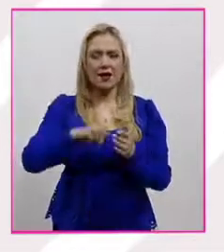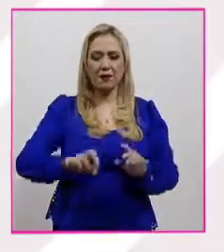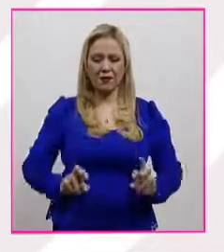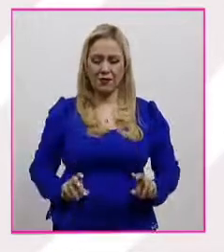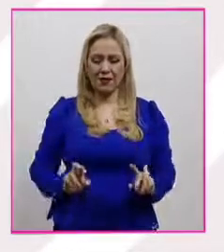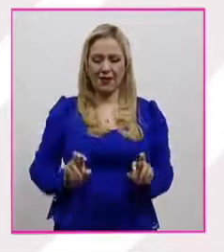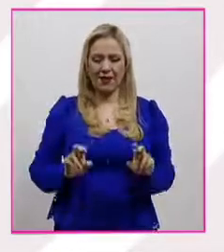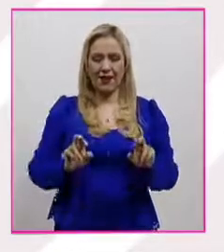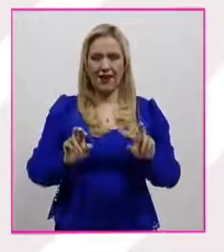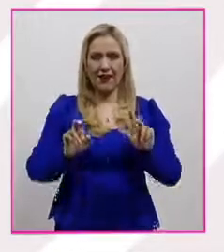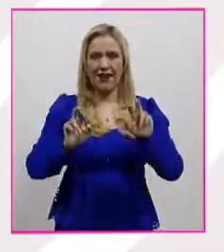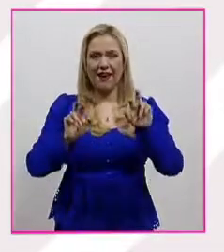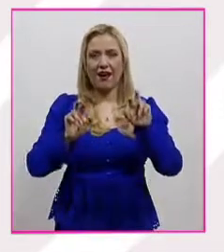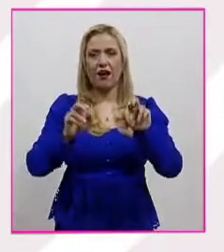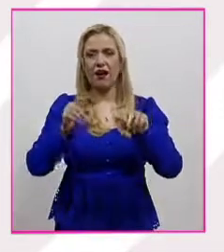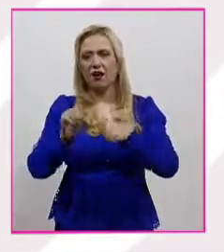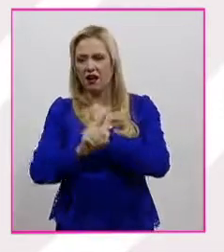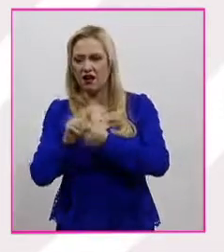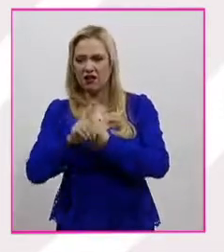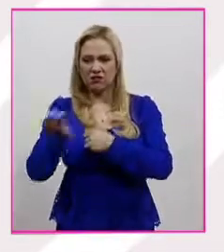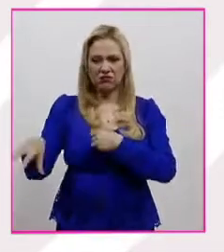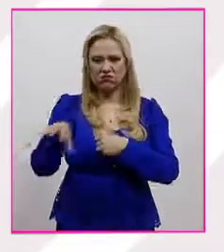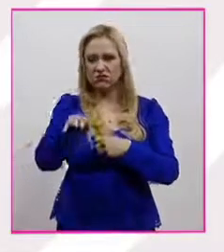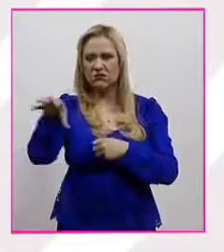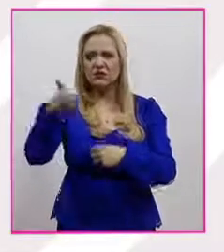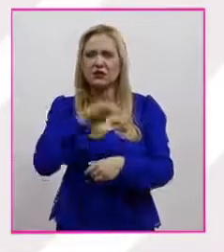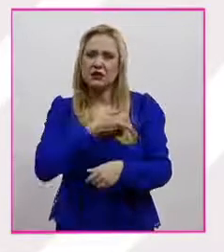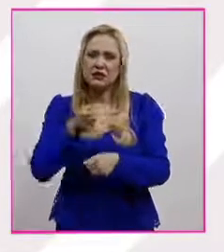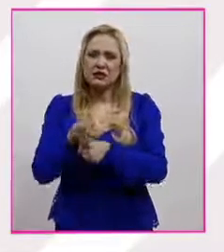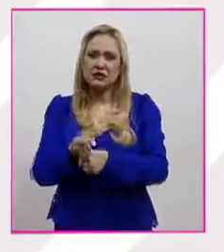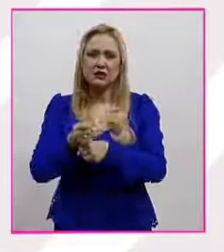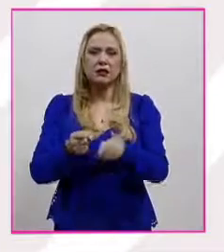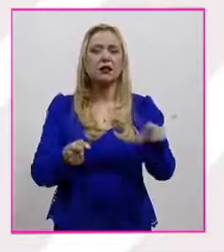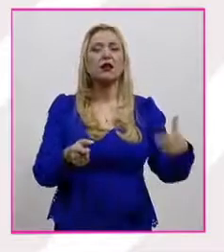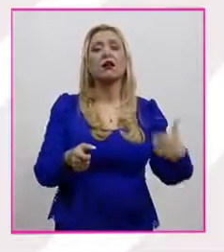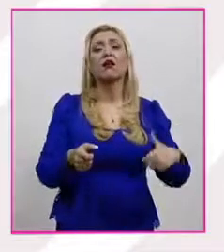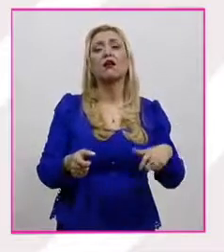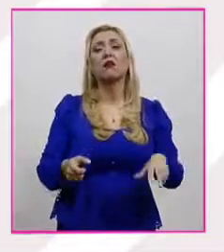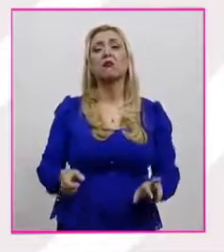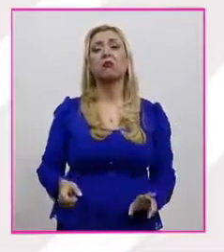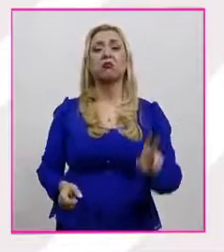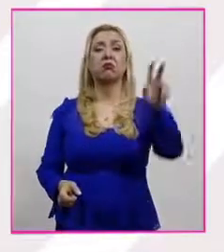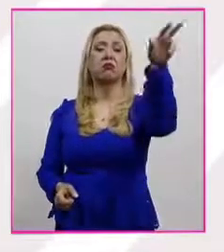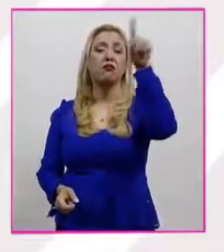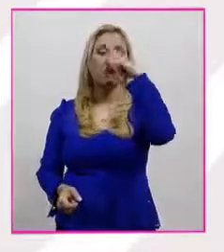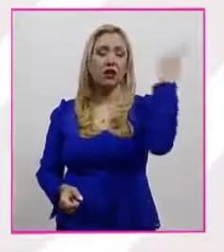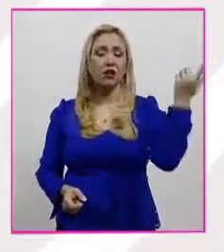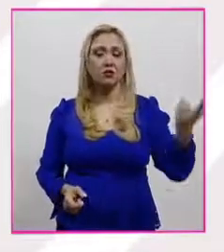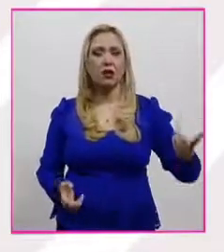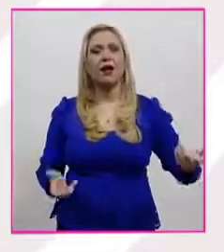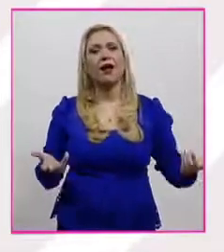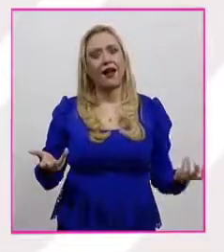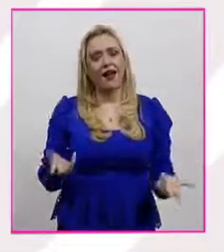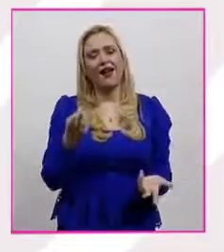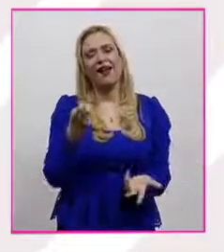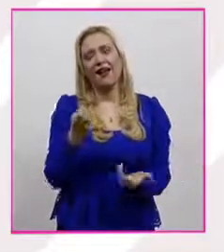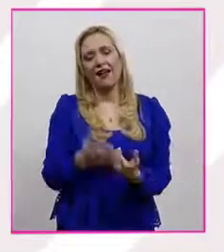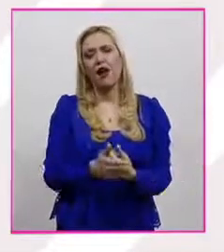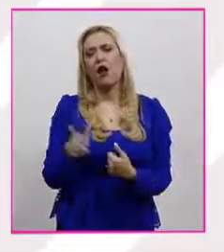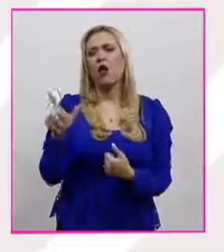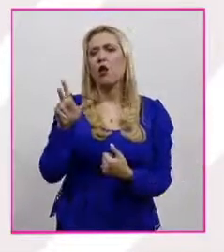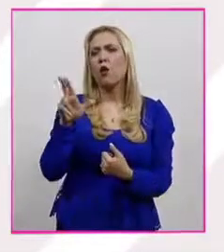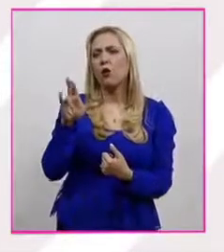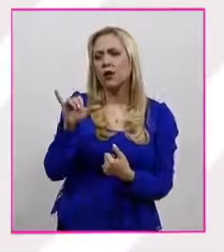que naces. Entonces, Luis, no sé, yo sé que en tus trabajos has hablado sobre el tema educativo, si quisieras centrarte ahí, pero también